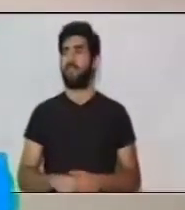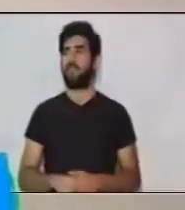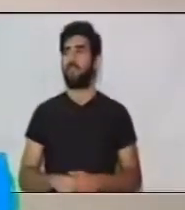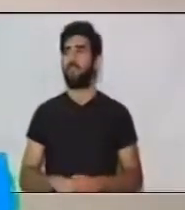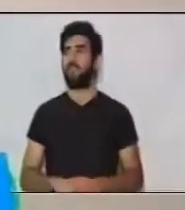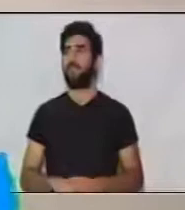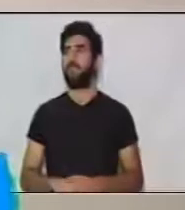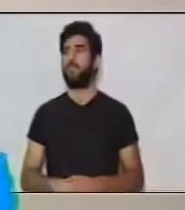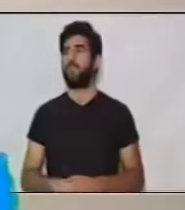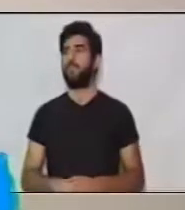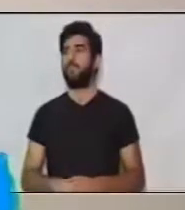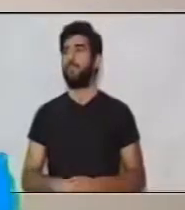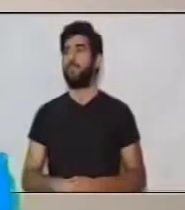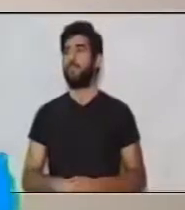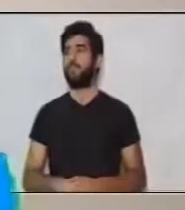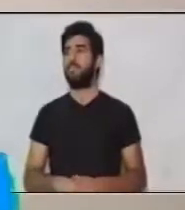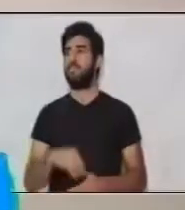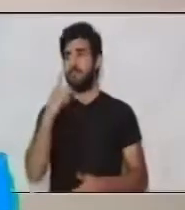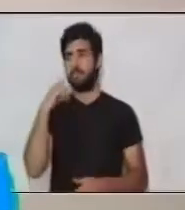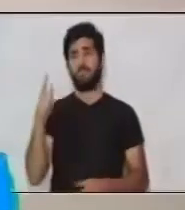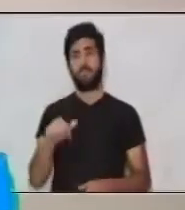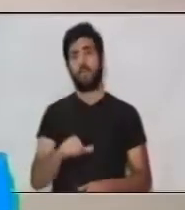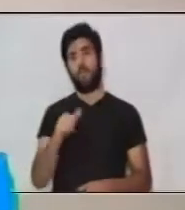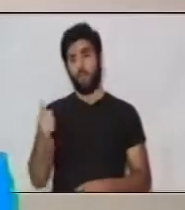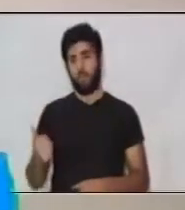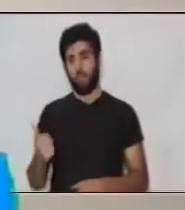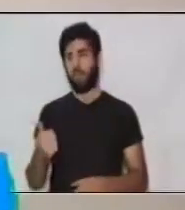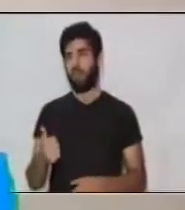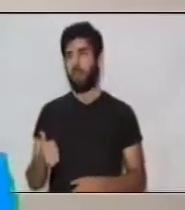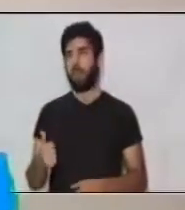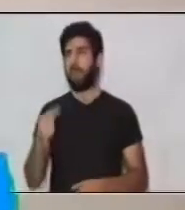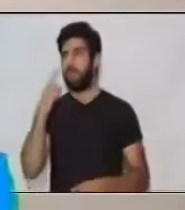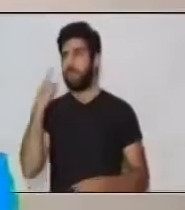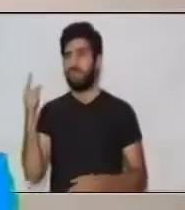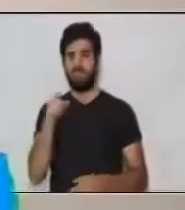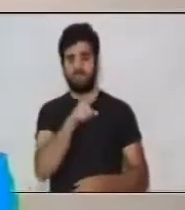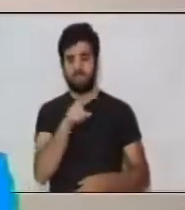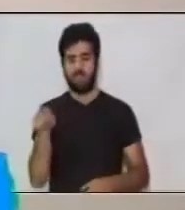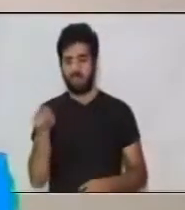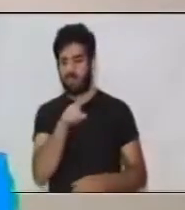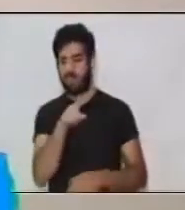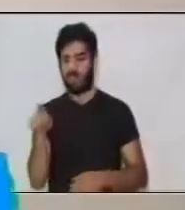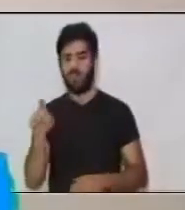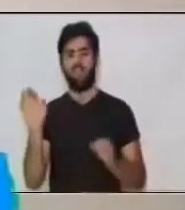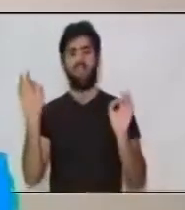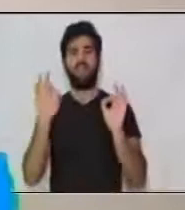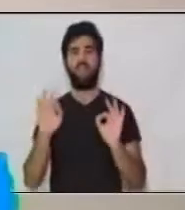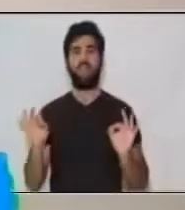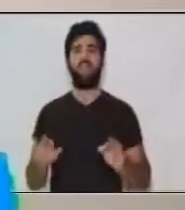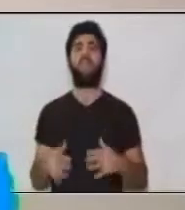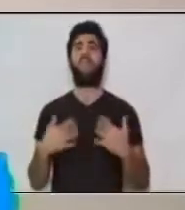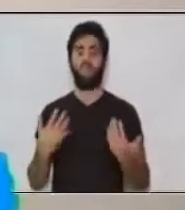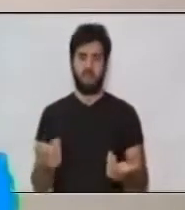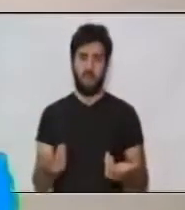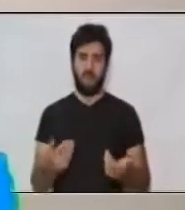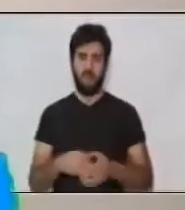en el inciso 2, ¿qué observas? ¿Qué será esta figura? ¿Una recta?